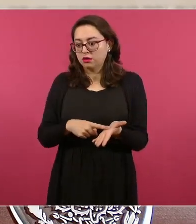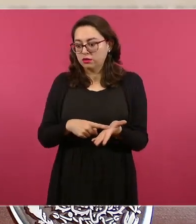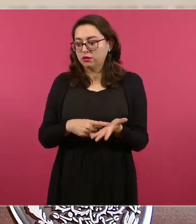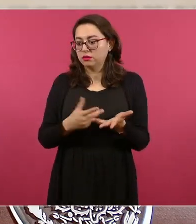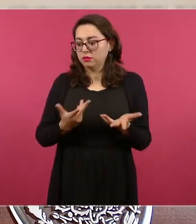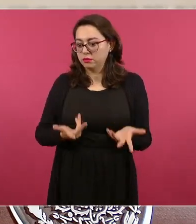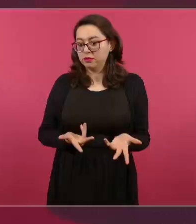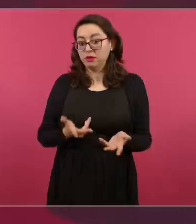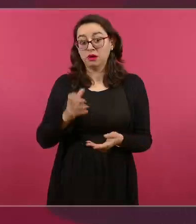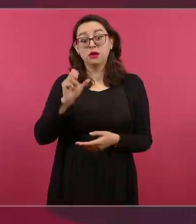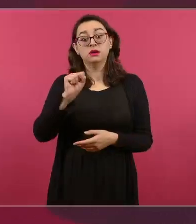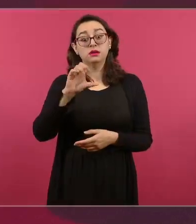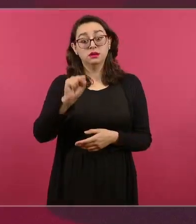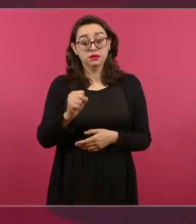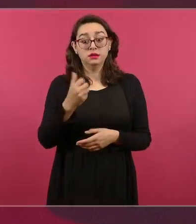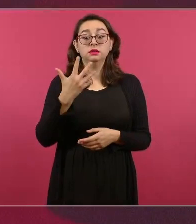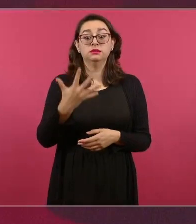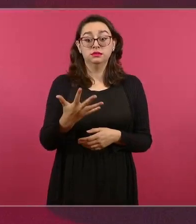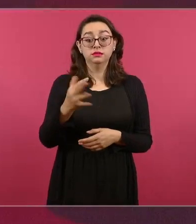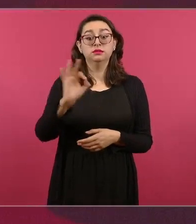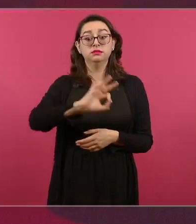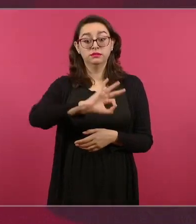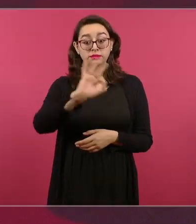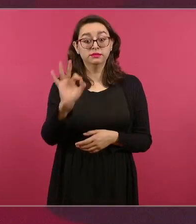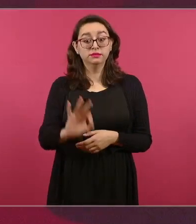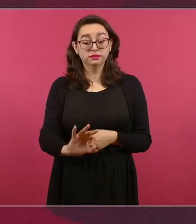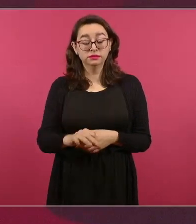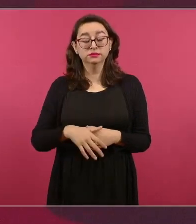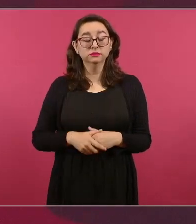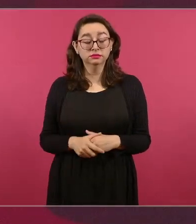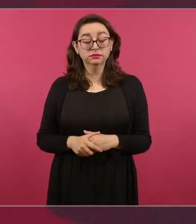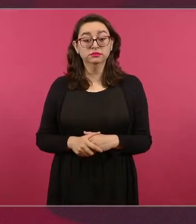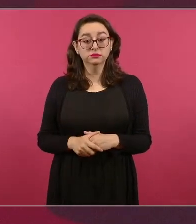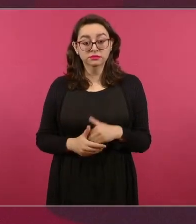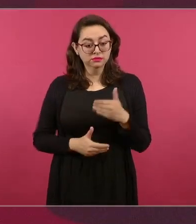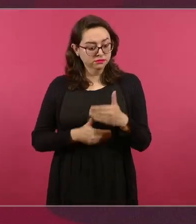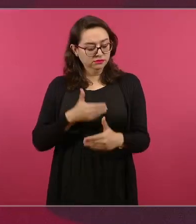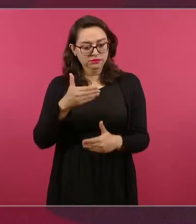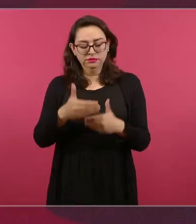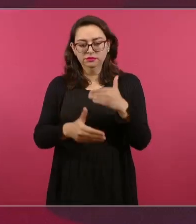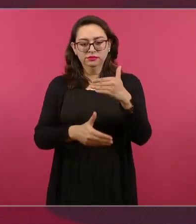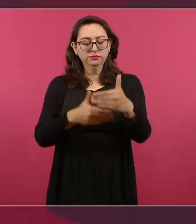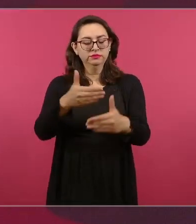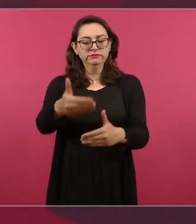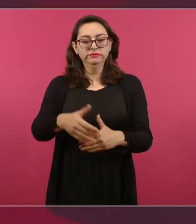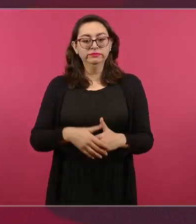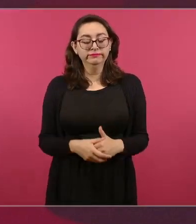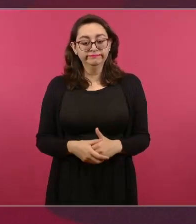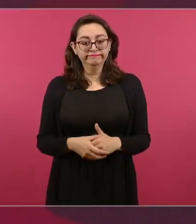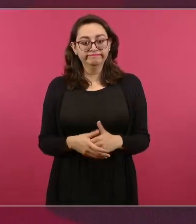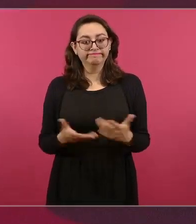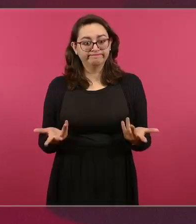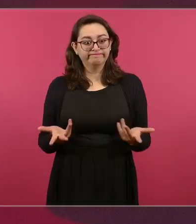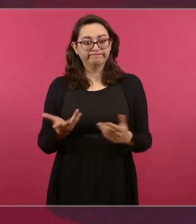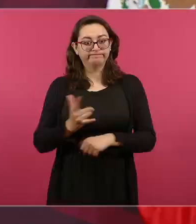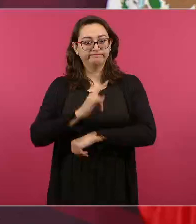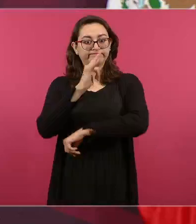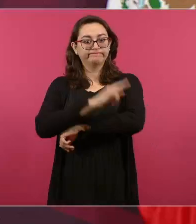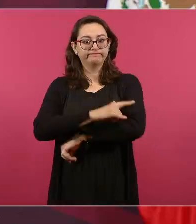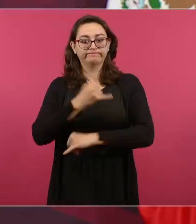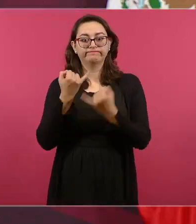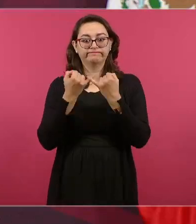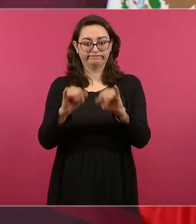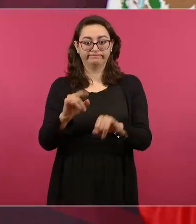estar como en el 65% de avance. Ese aeropuerto lo vamos a inaugurar